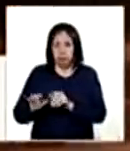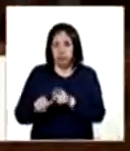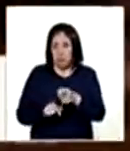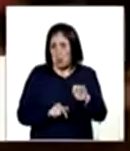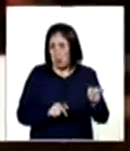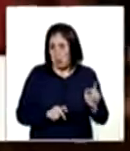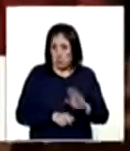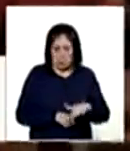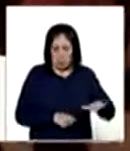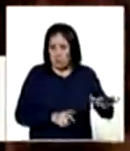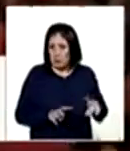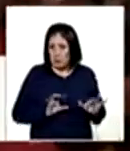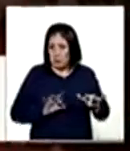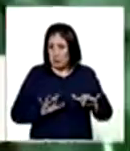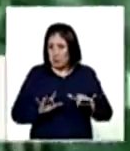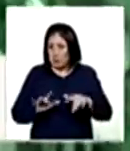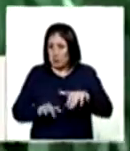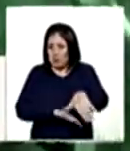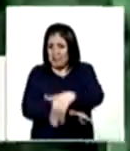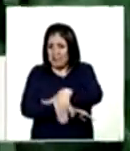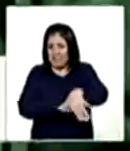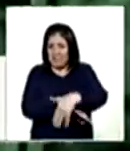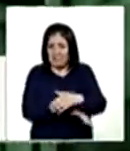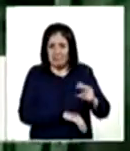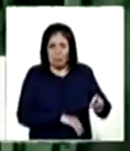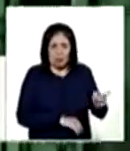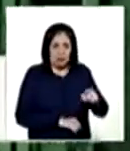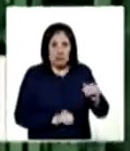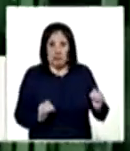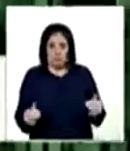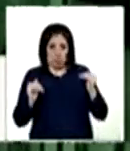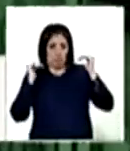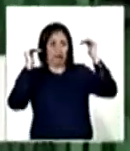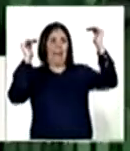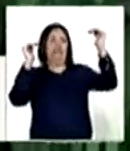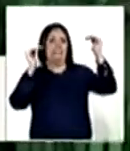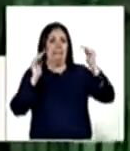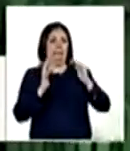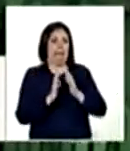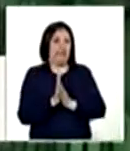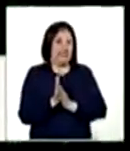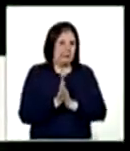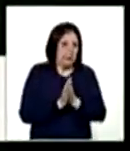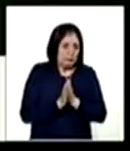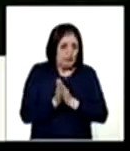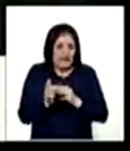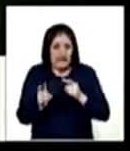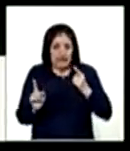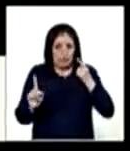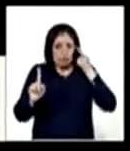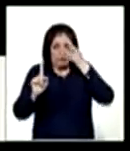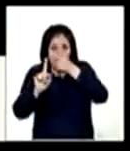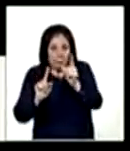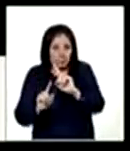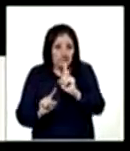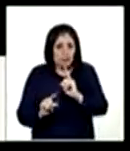Mientras los niños se apoderaban de las calles huaracinas, los grandes tenían un reto no apto para cardíacos.